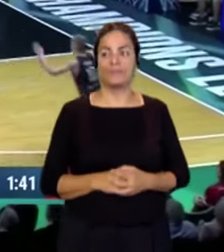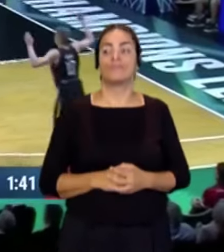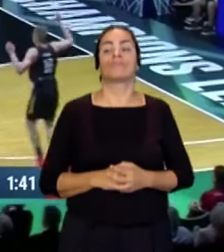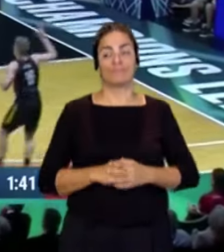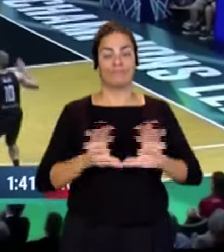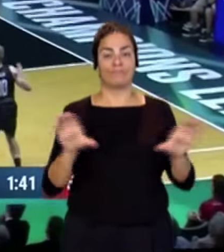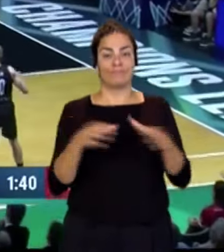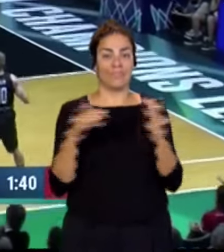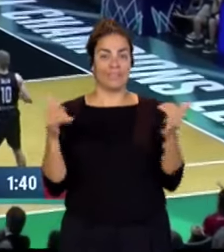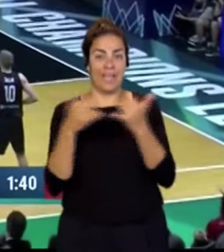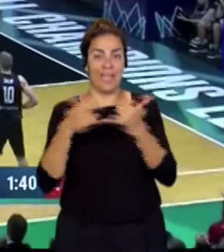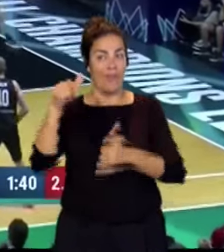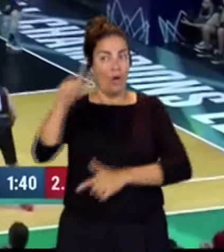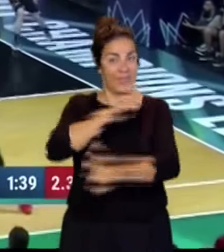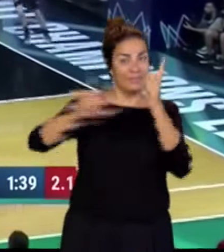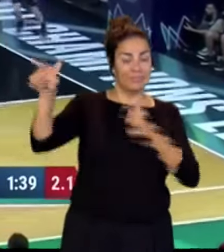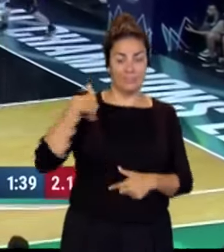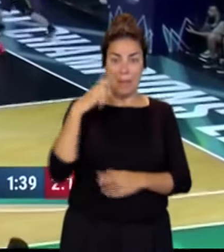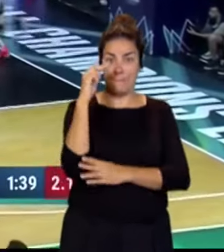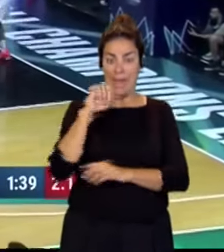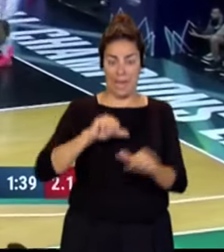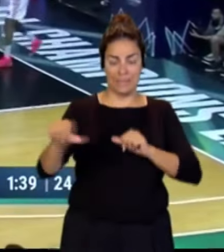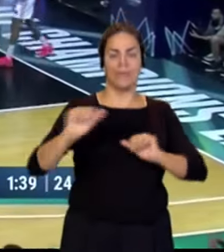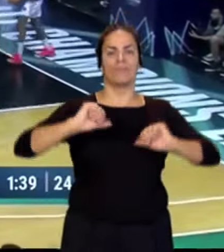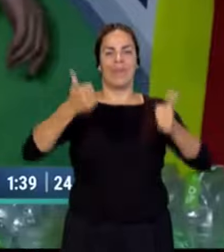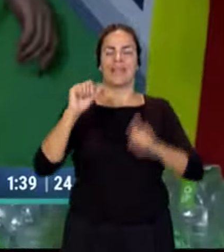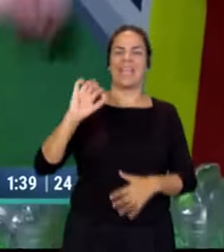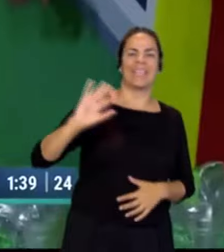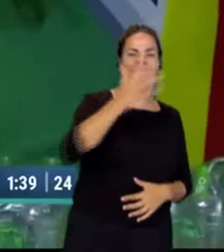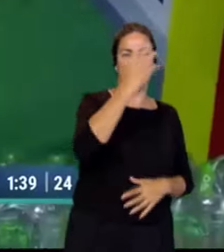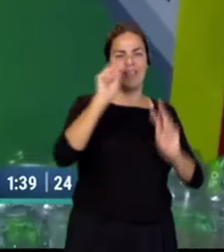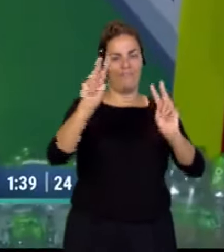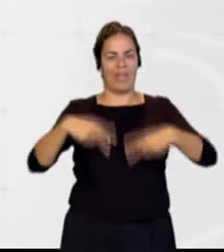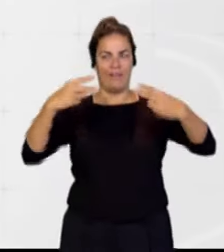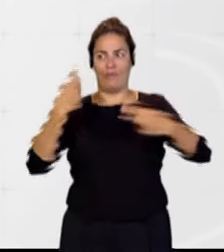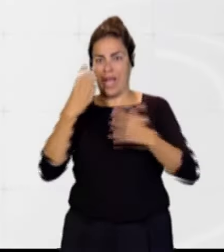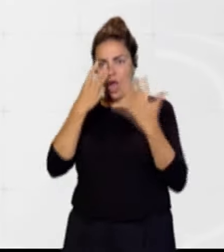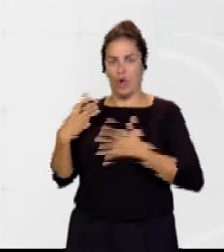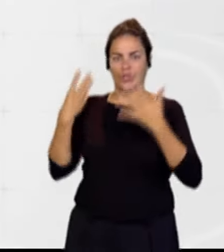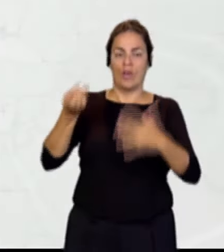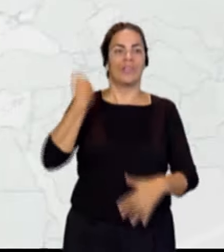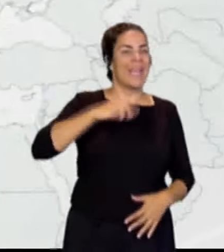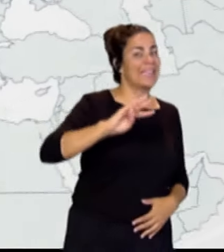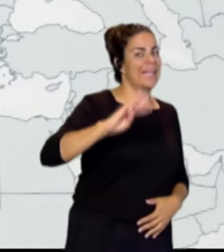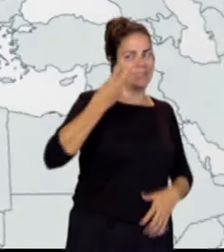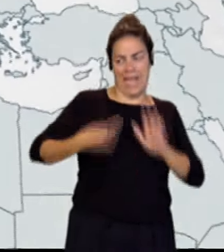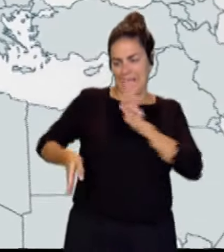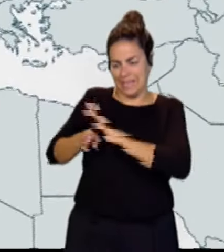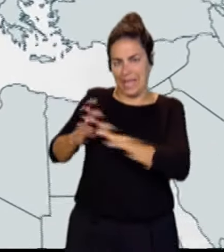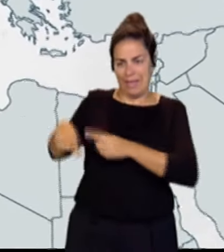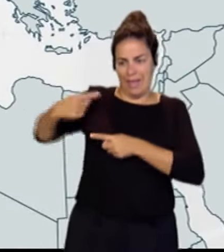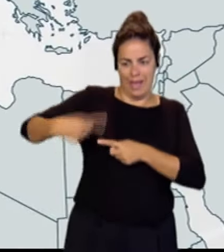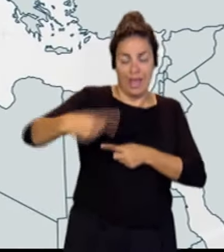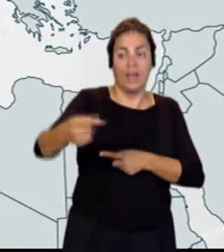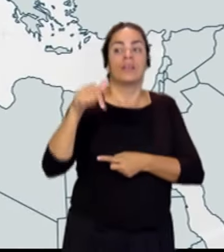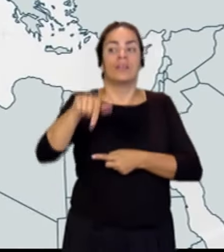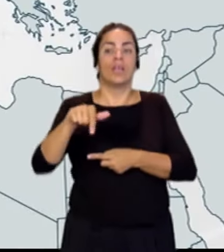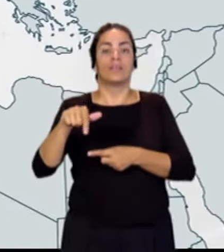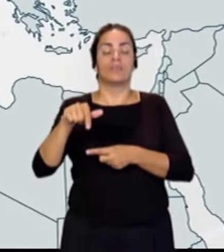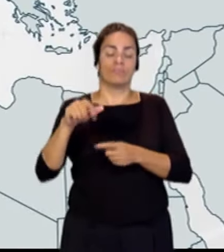tenerife que viaja hoy disputará desde este viernes su quinta final for en 8 años la tercera de forma consecutiva y y este es el balance de los